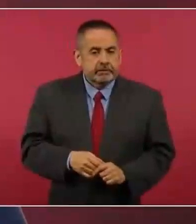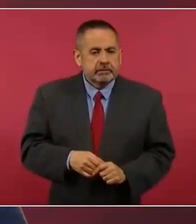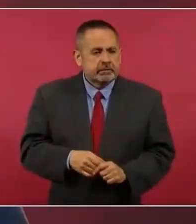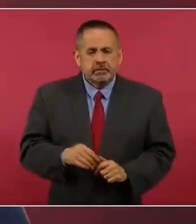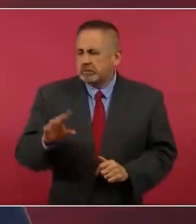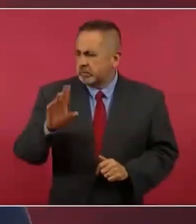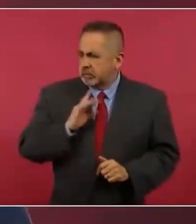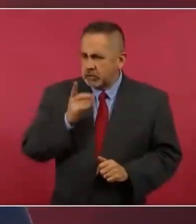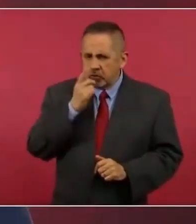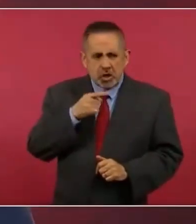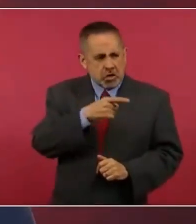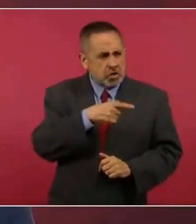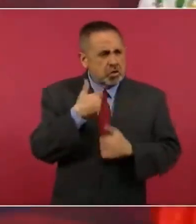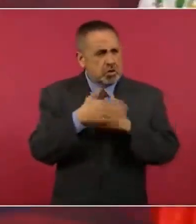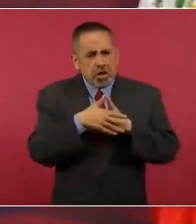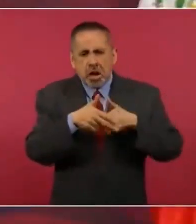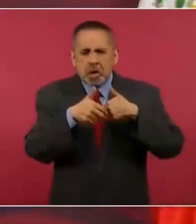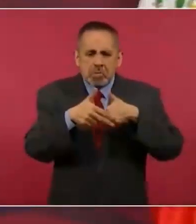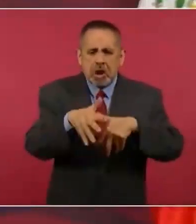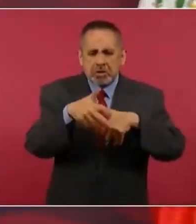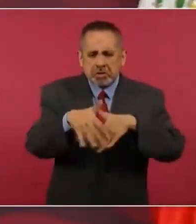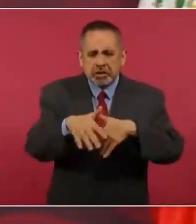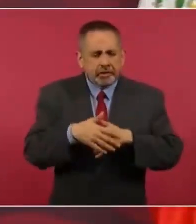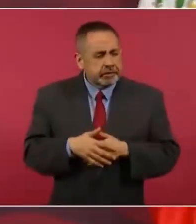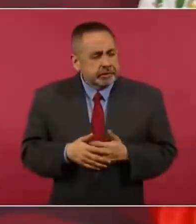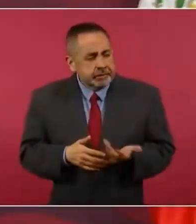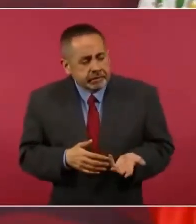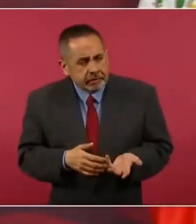Me decían que iban a hacer una marcha, que no,